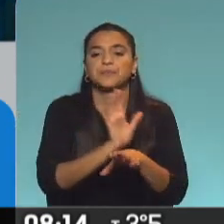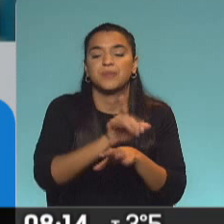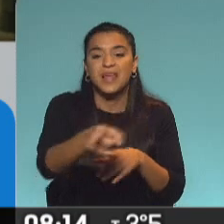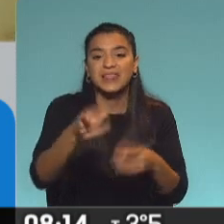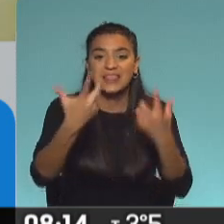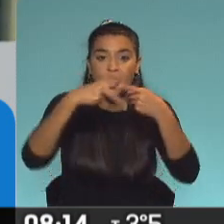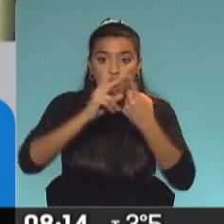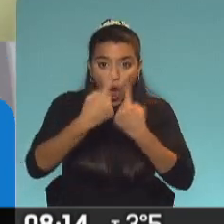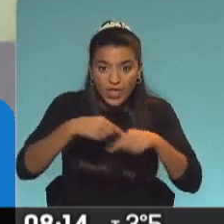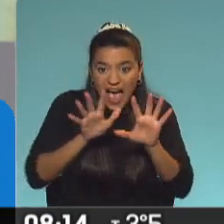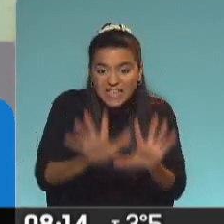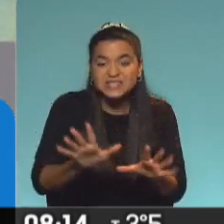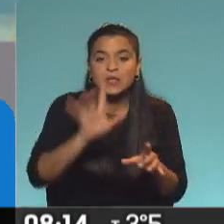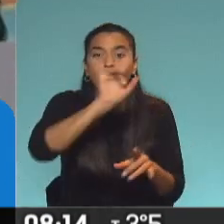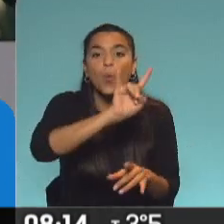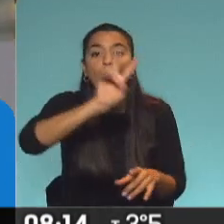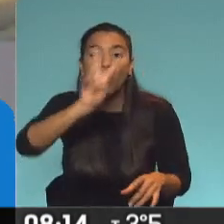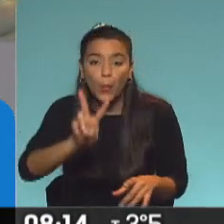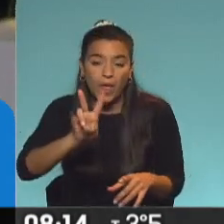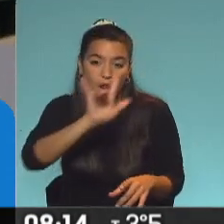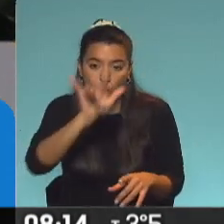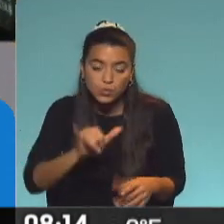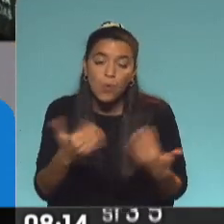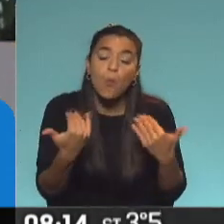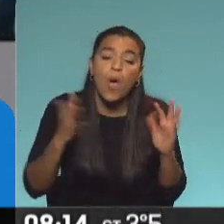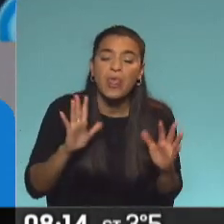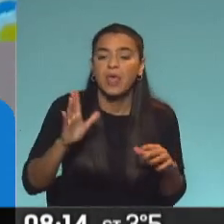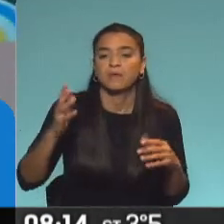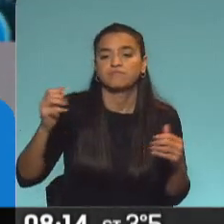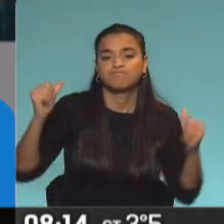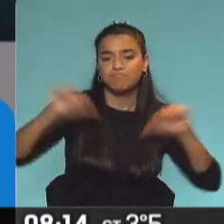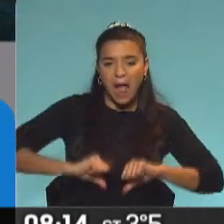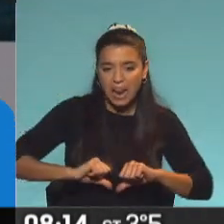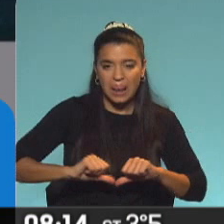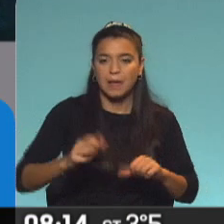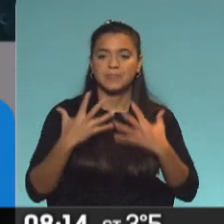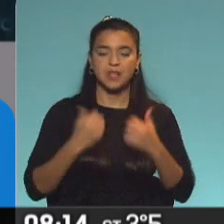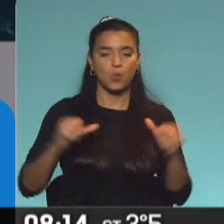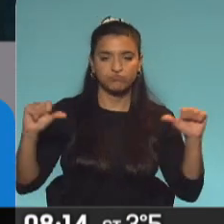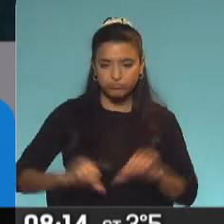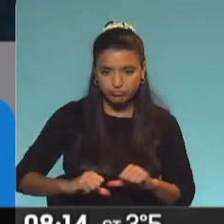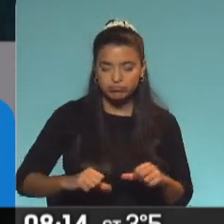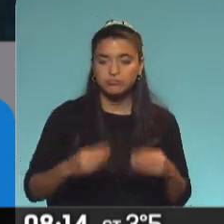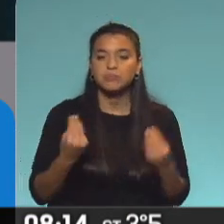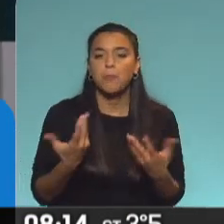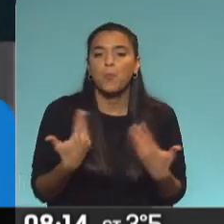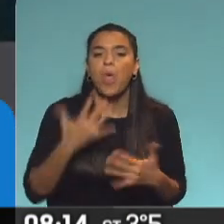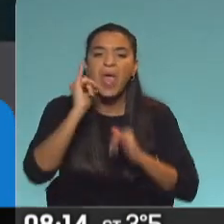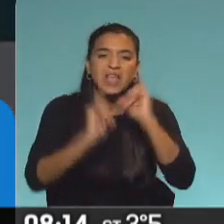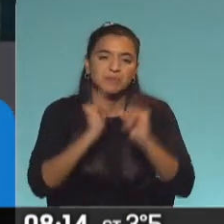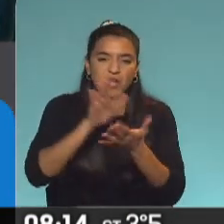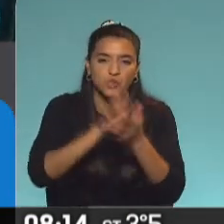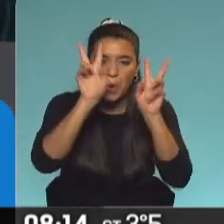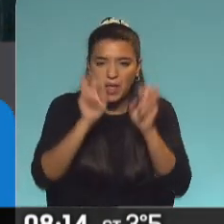esta tecnología con ultravioleta puede ser perjudicial para la salud. A Sí. ver, ¿qué se puede explicar al